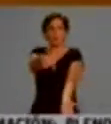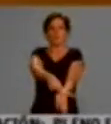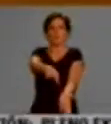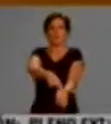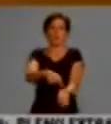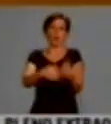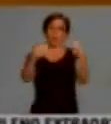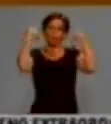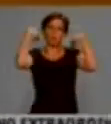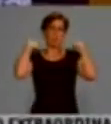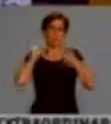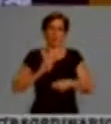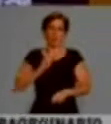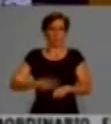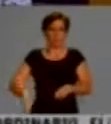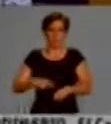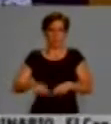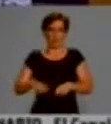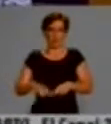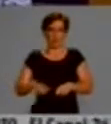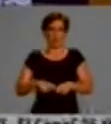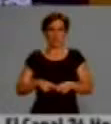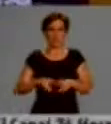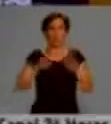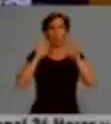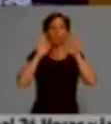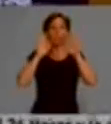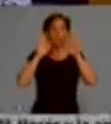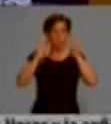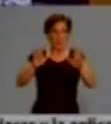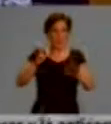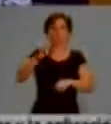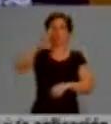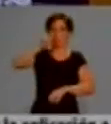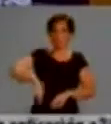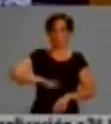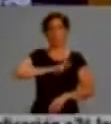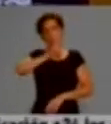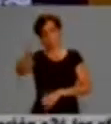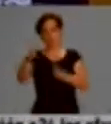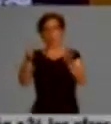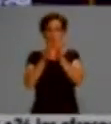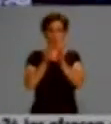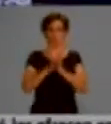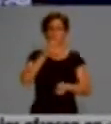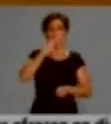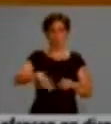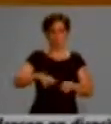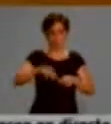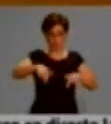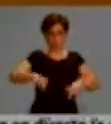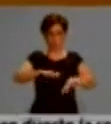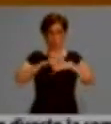responsabilidades políticas. Pero como muy bien señaló en su día un político de esta